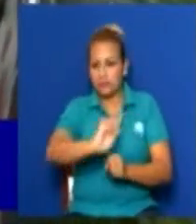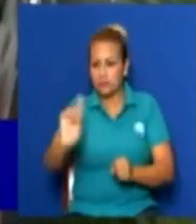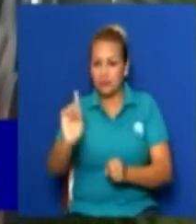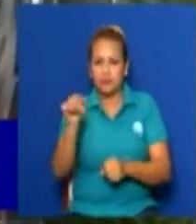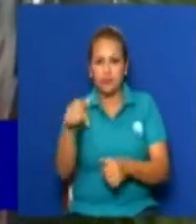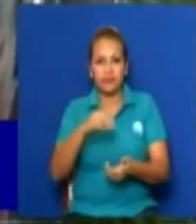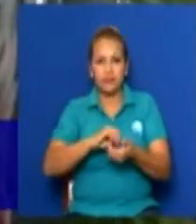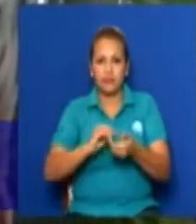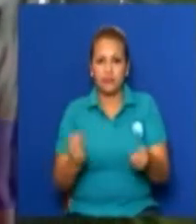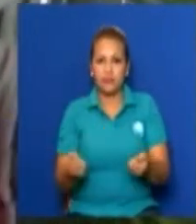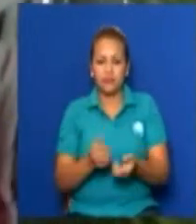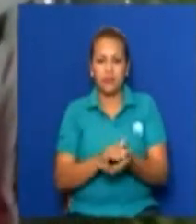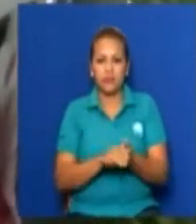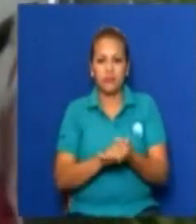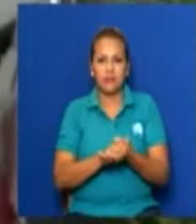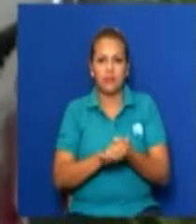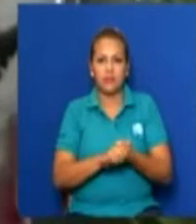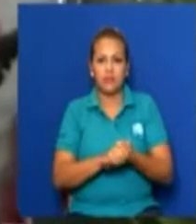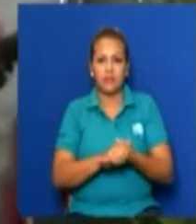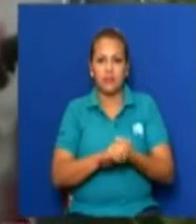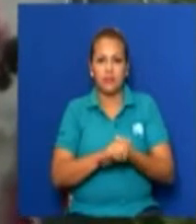ver,